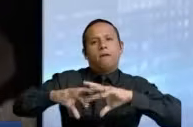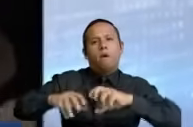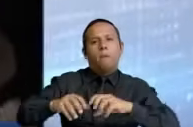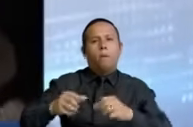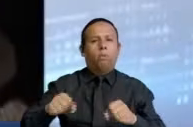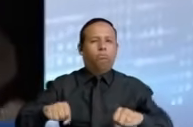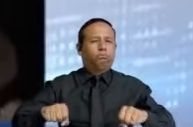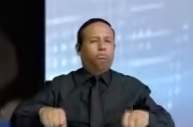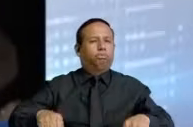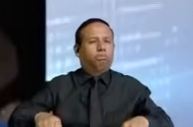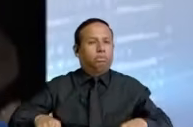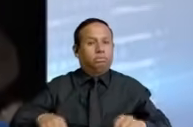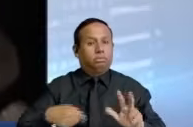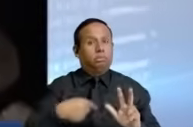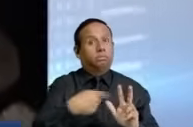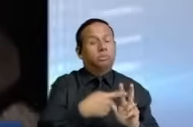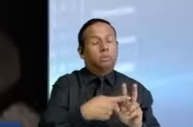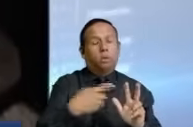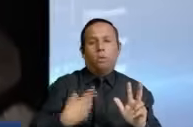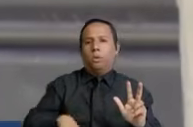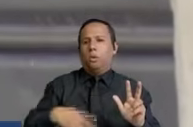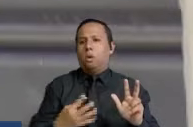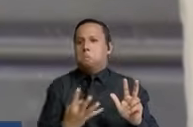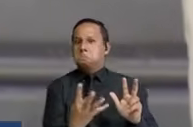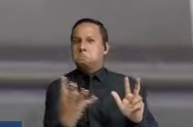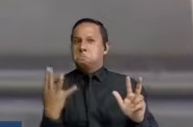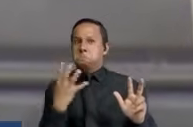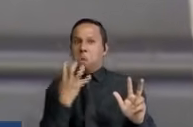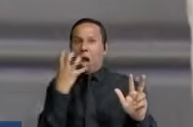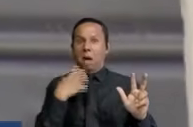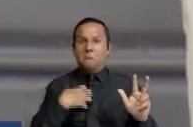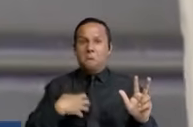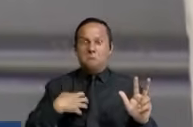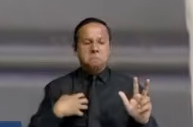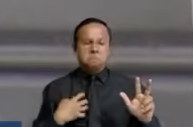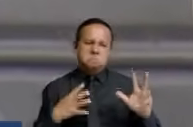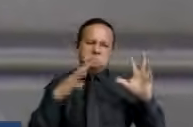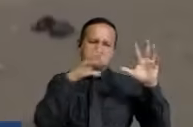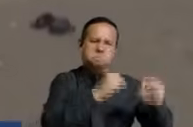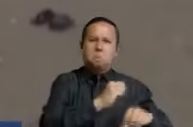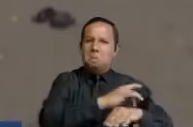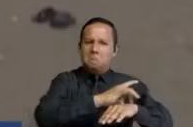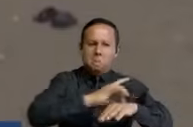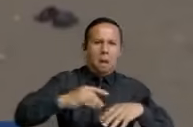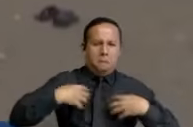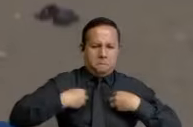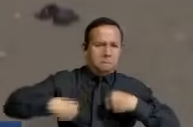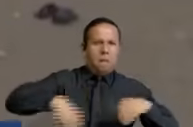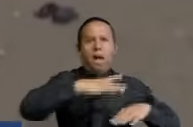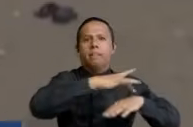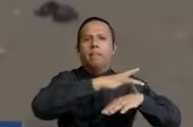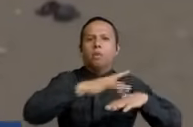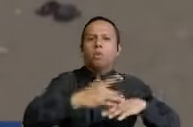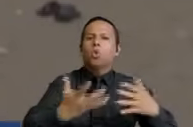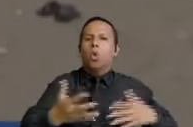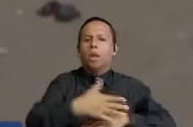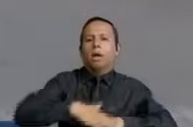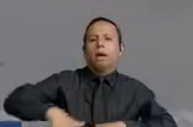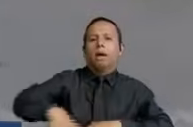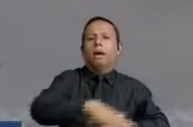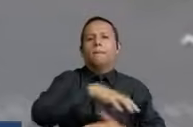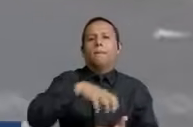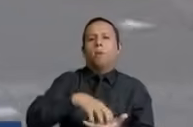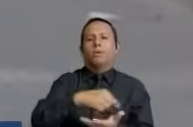moto Fueron sometidos por el populacho que los desnudó En media calle en yaguachi provincia del